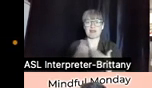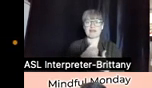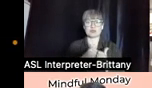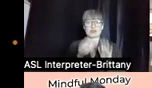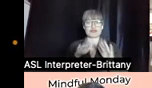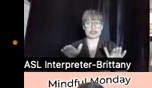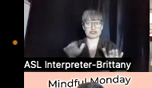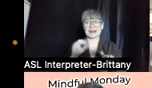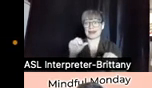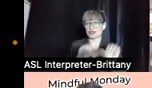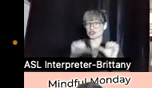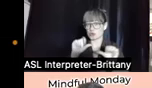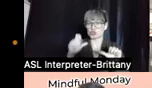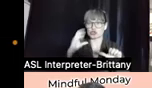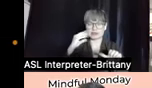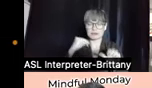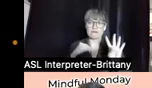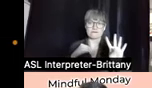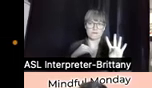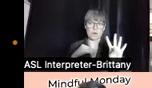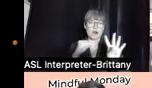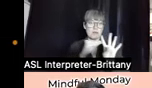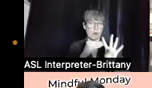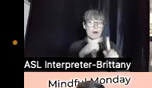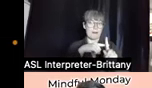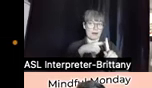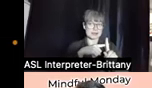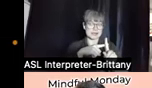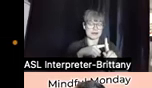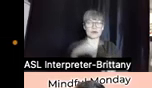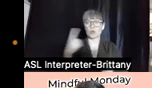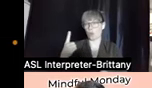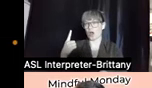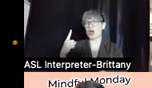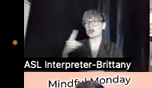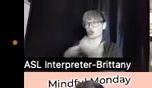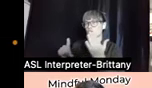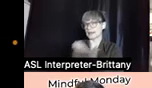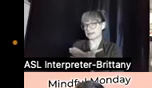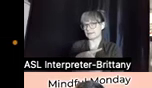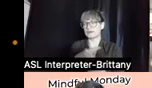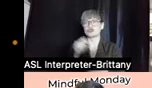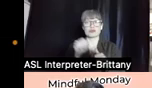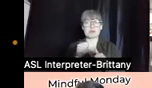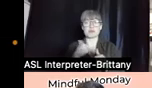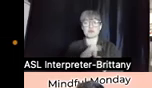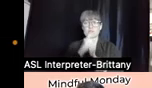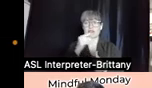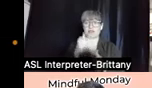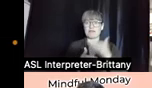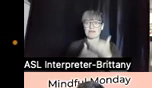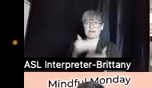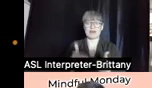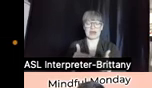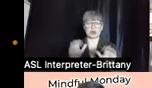Todos nosotros con nuestros hijos y con uno y el otro, cuatro acciones positivas a una que